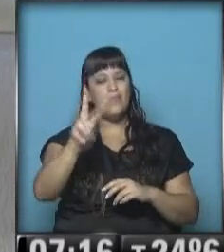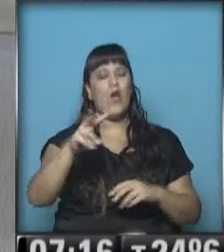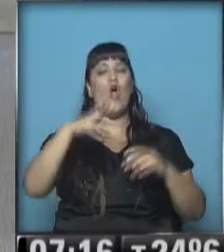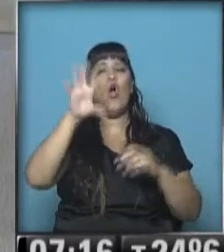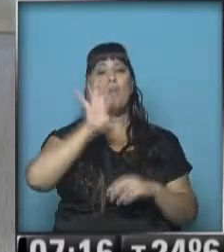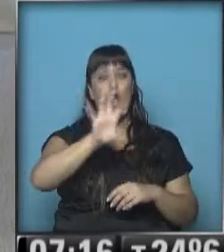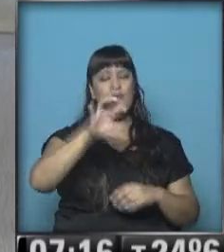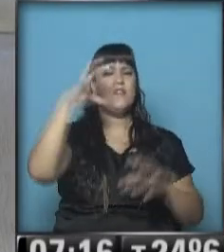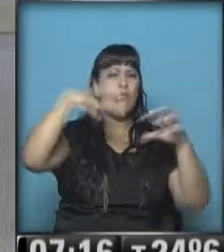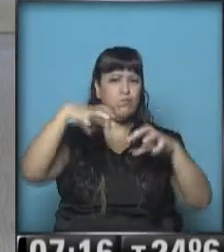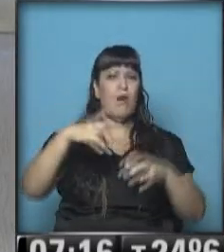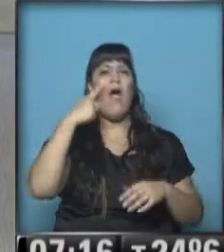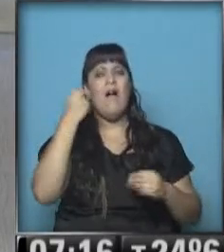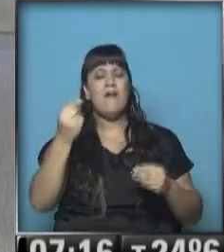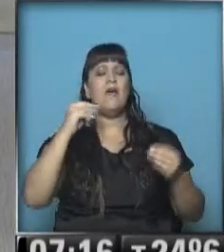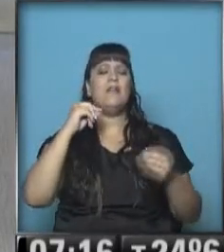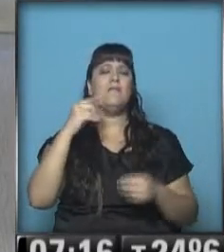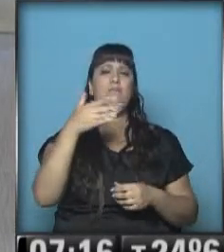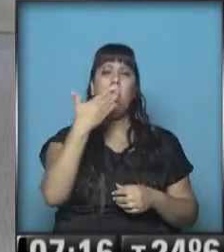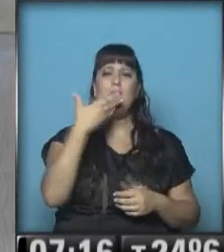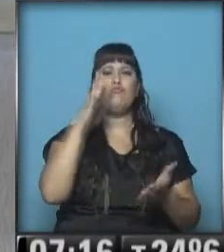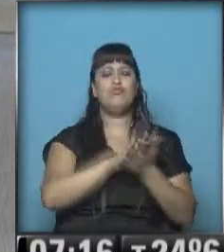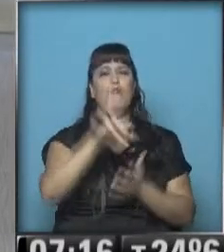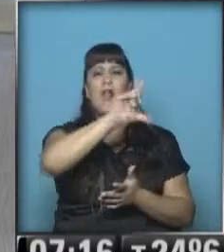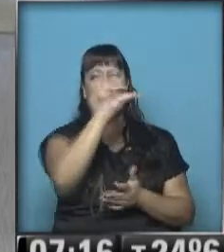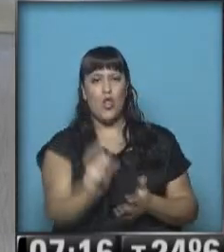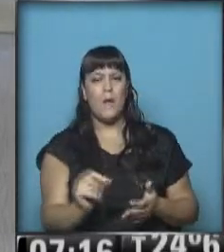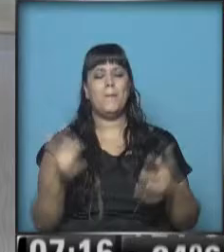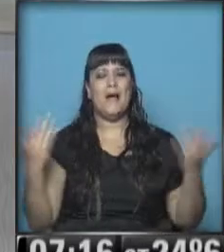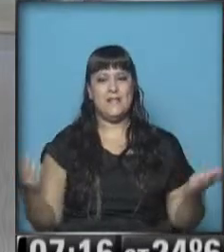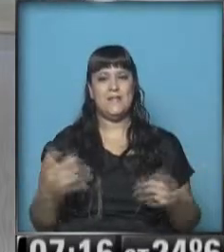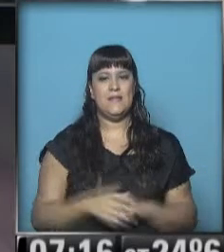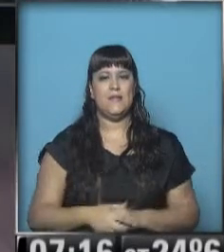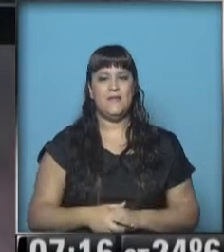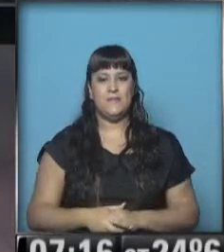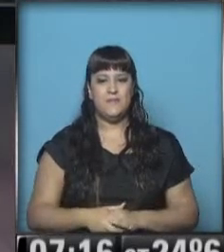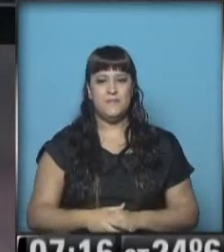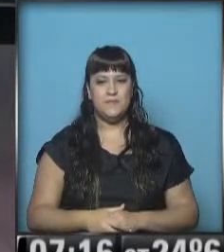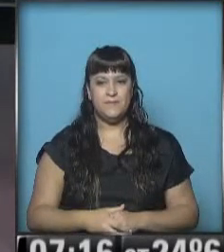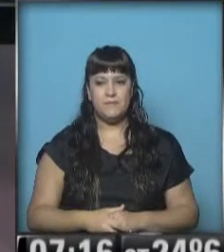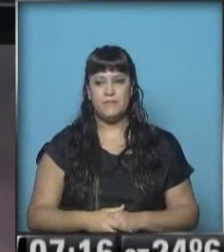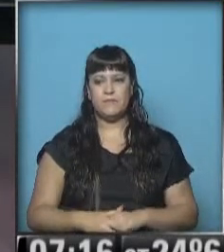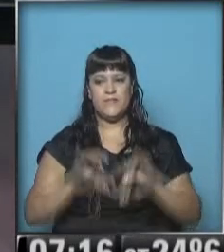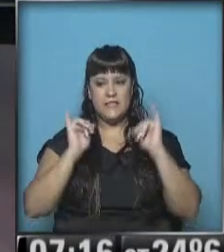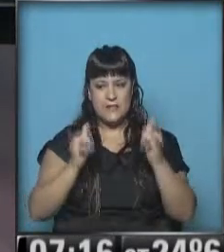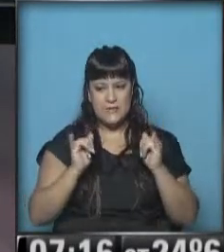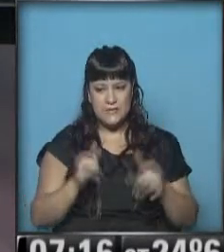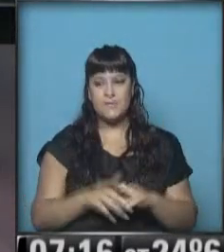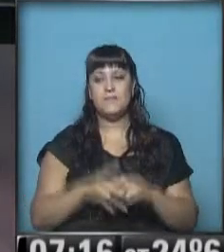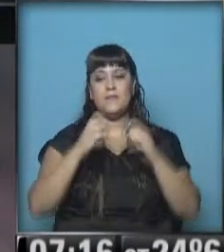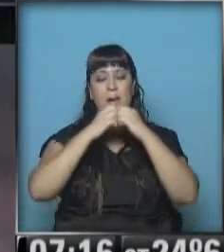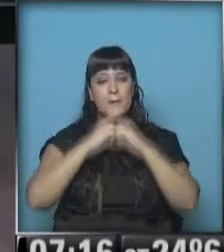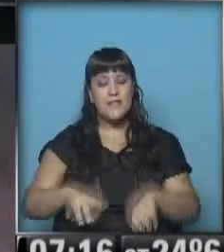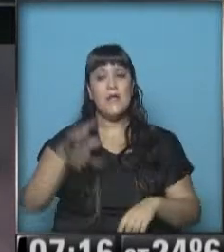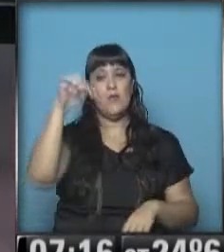estaba lloviendo. Nadia, hablemos de todo el país, este canal federal. Claro que sí, Lourdes, Alejandro. Comenzamos por